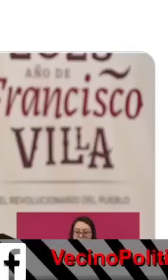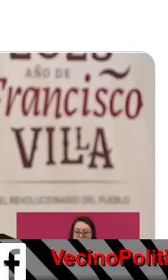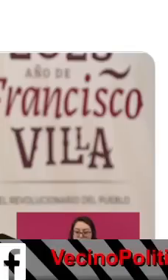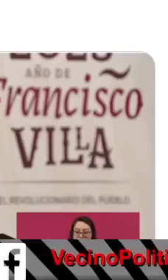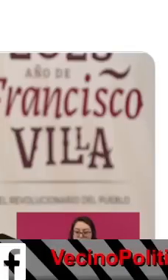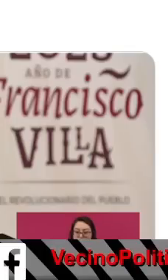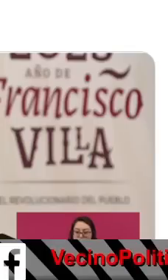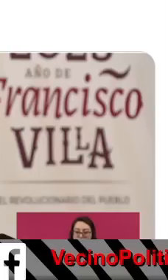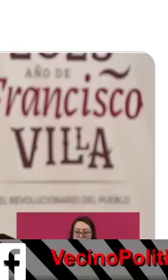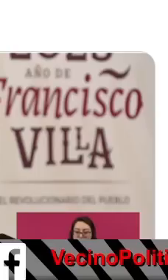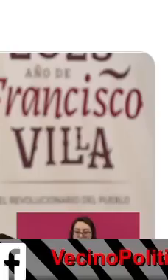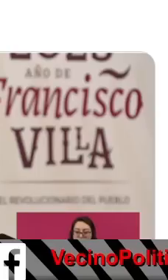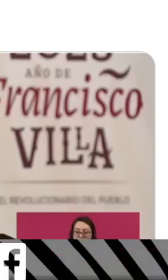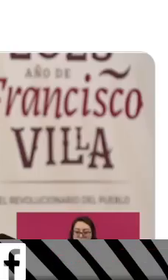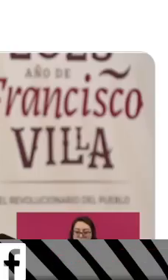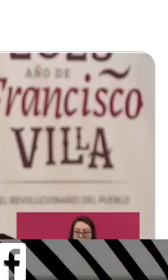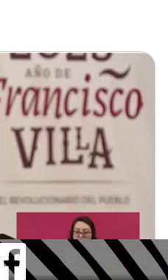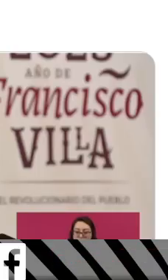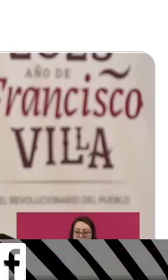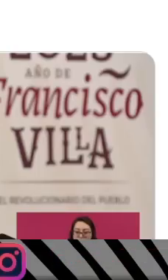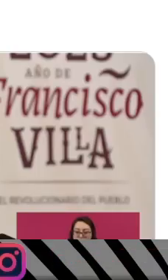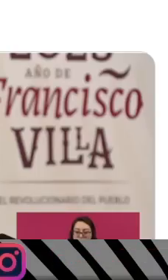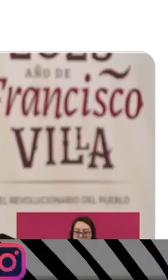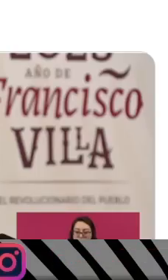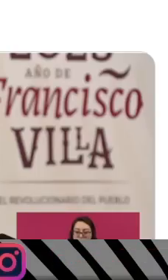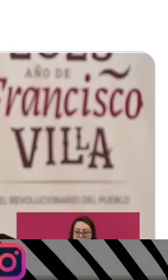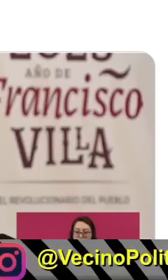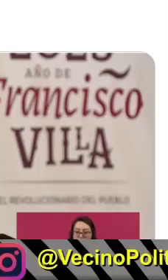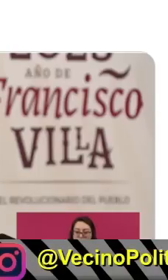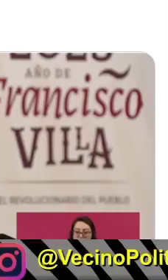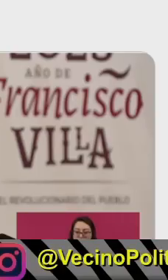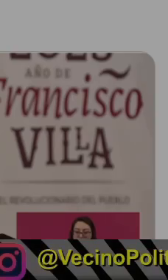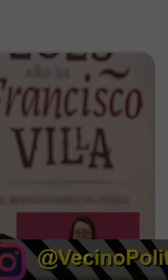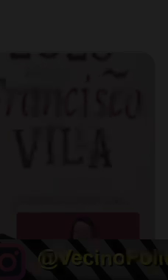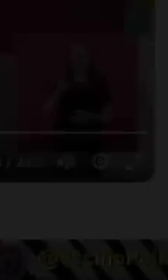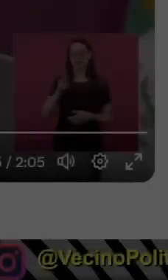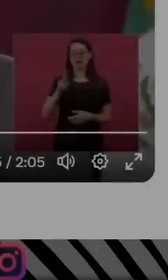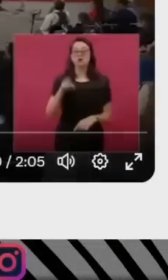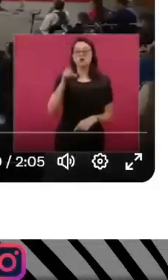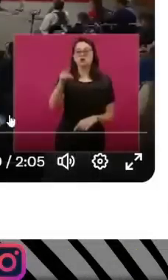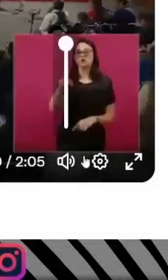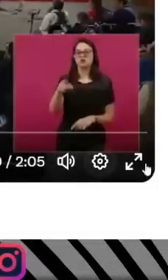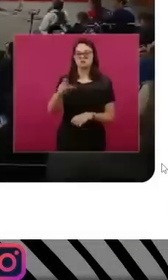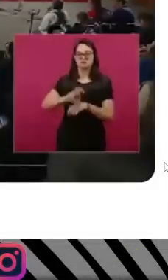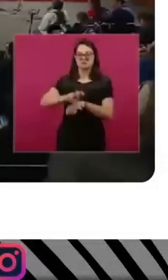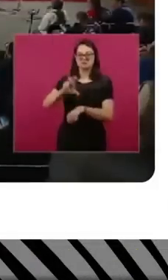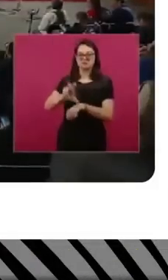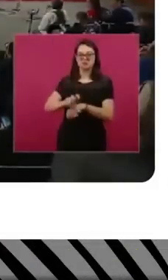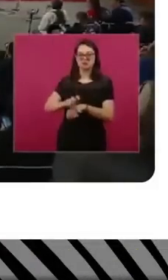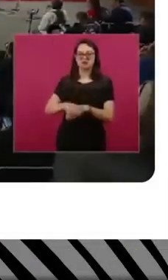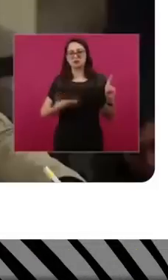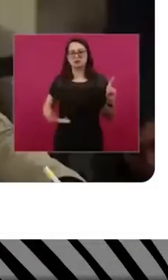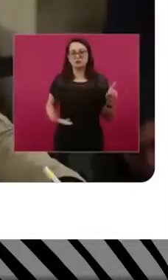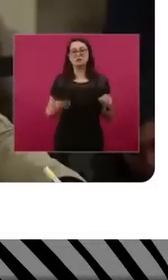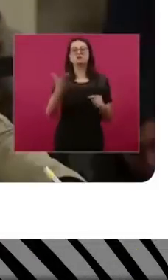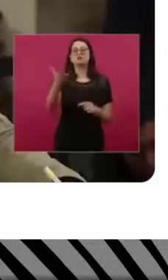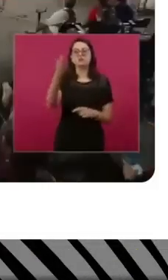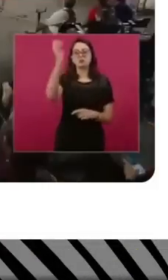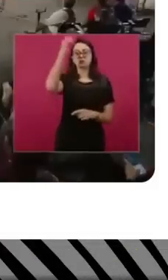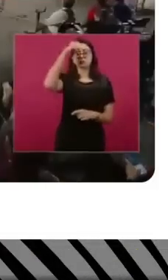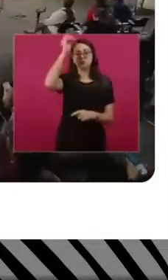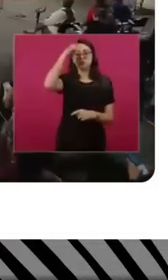le respondió de esta manera ya para que de una vez cierre el hocico No eso sí